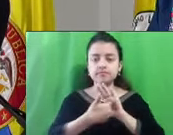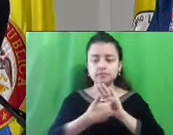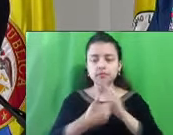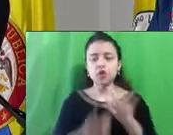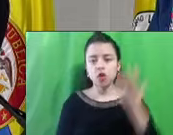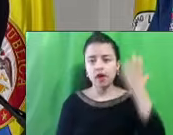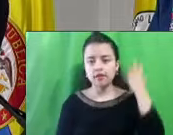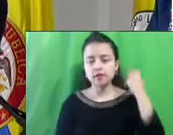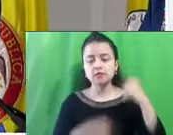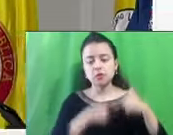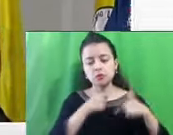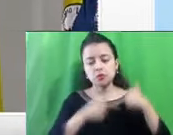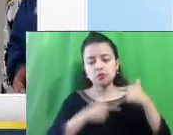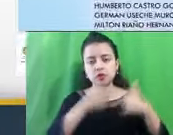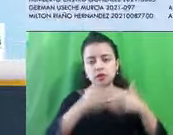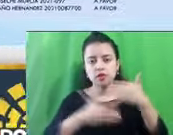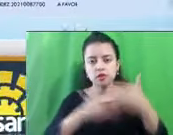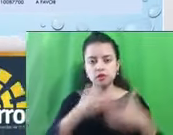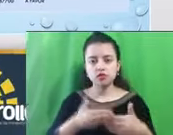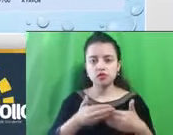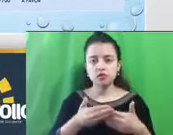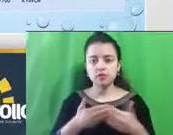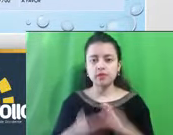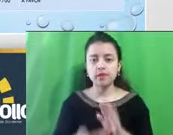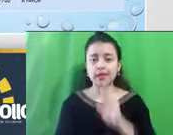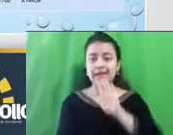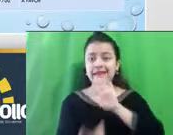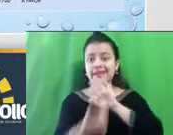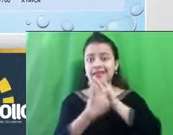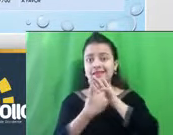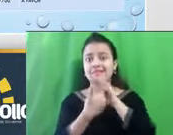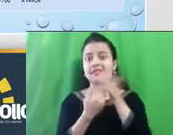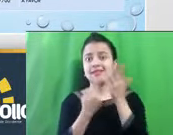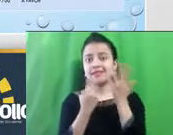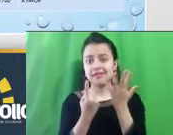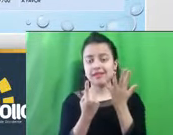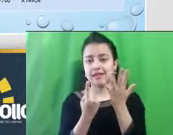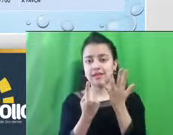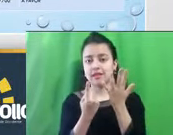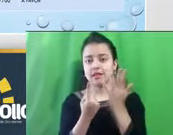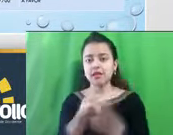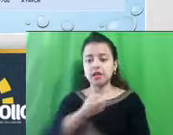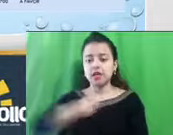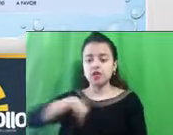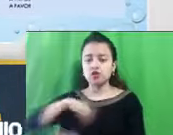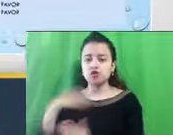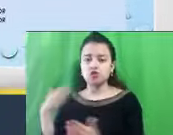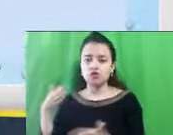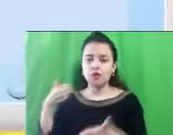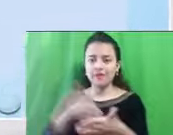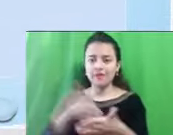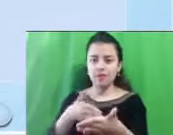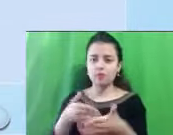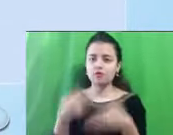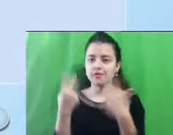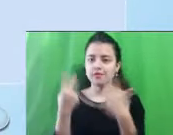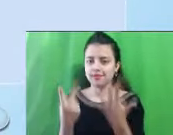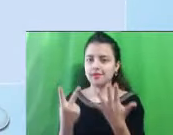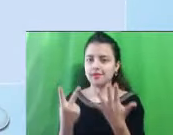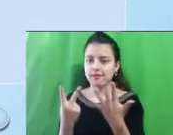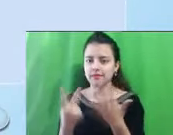es demandada en 6 y actúa como demandante en 7 de estos procesos. Es importante mencionar